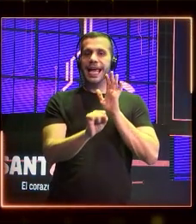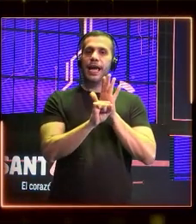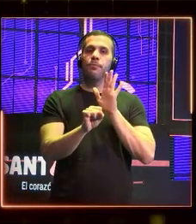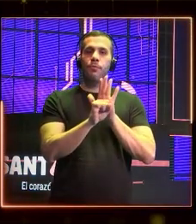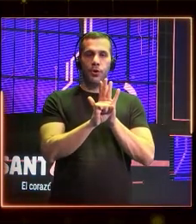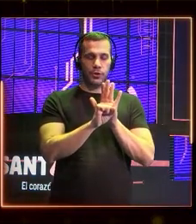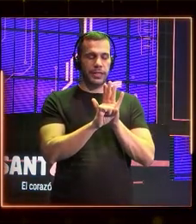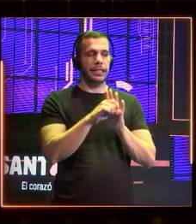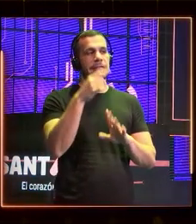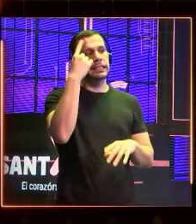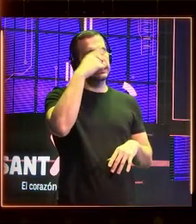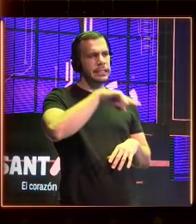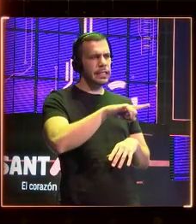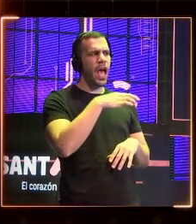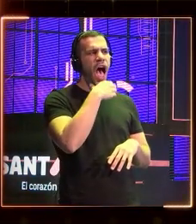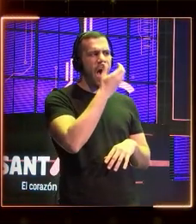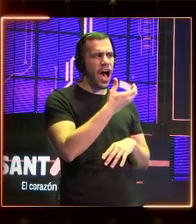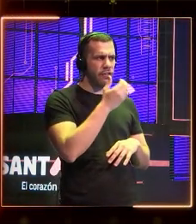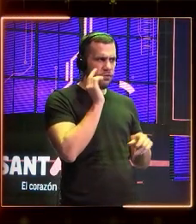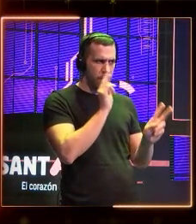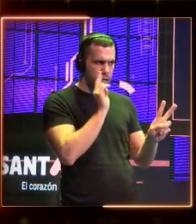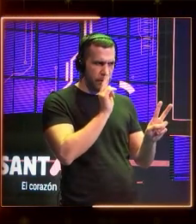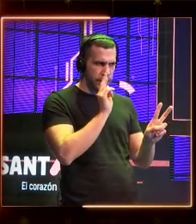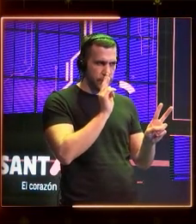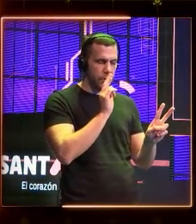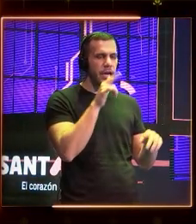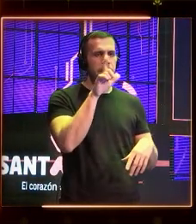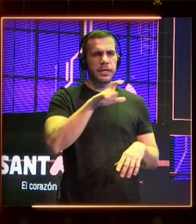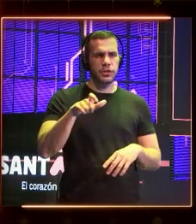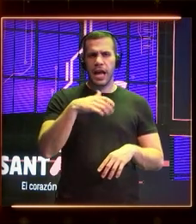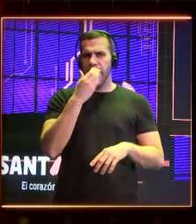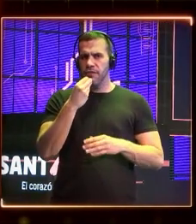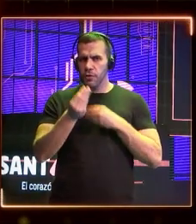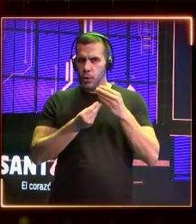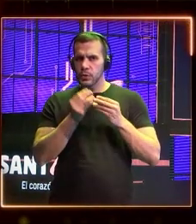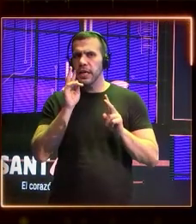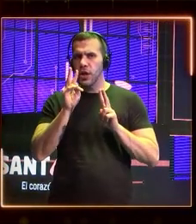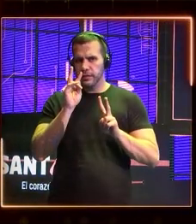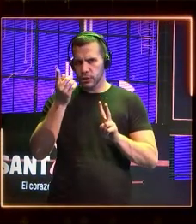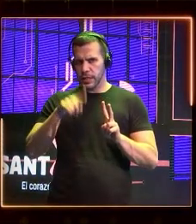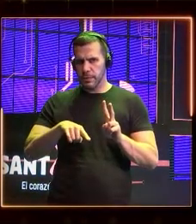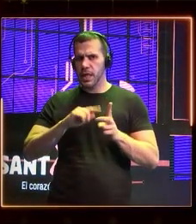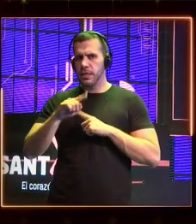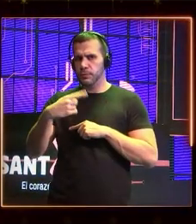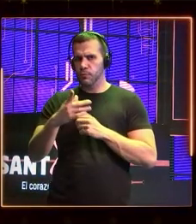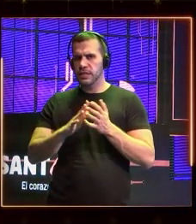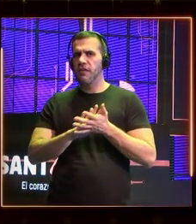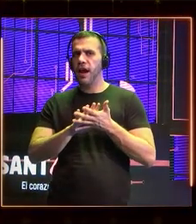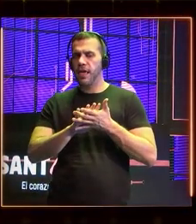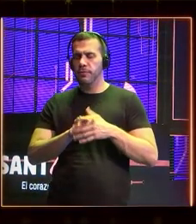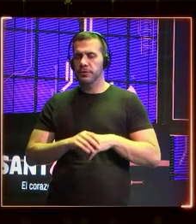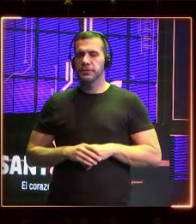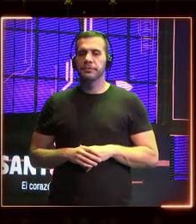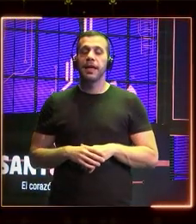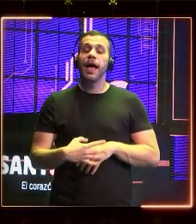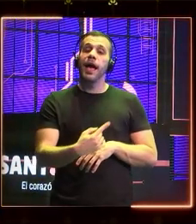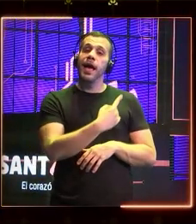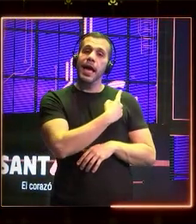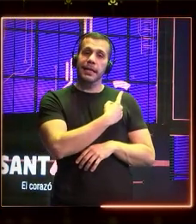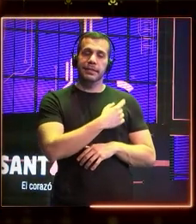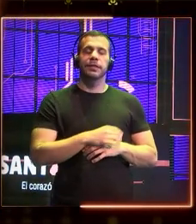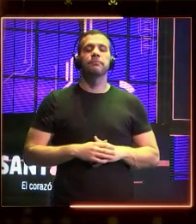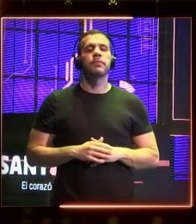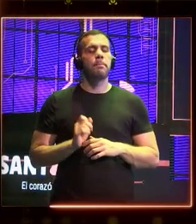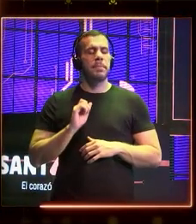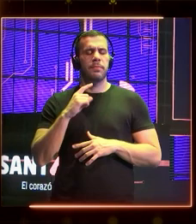fichados a los que no tenéis iPhone también los tengo fichados luego hablaremos este memoji se hizo por primera vez